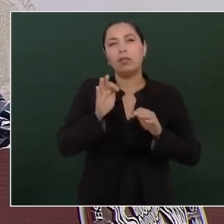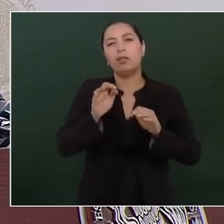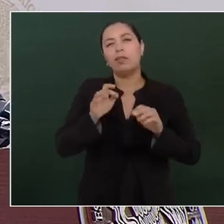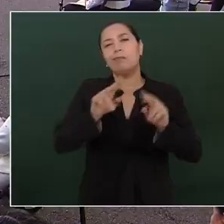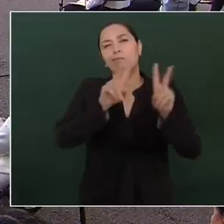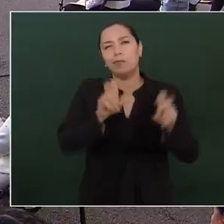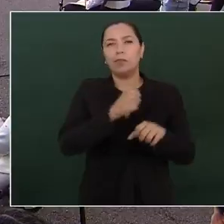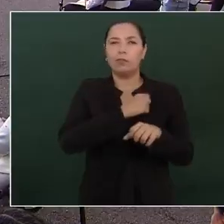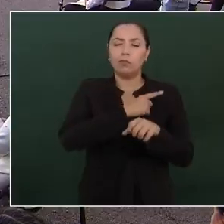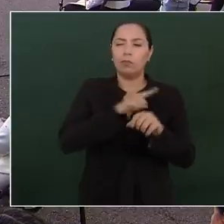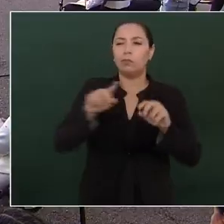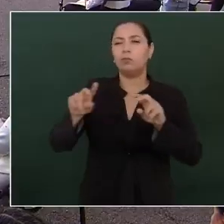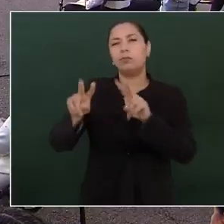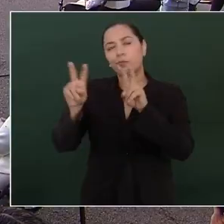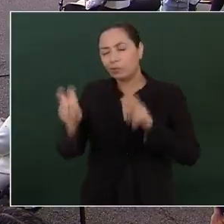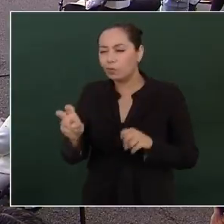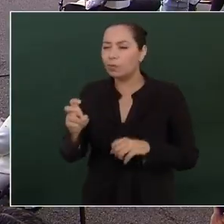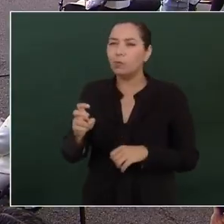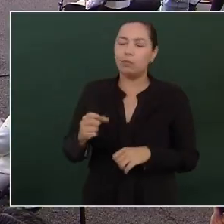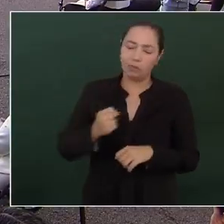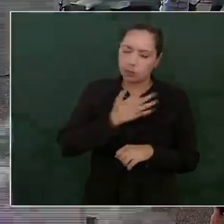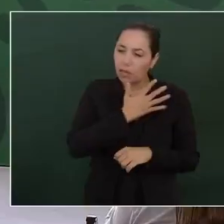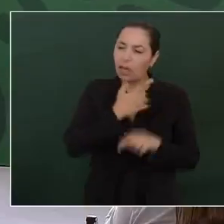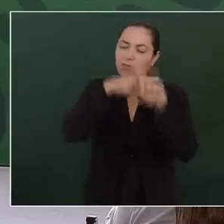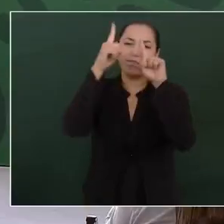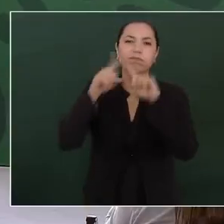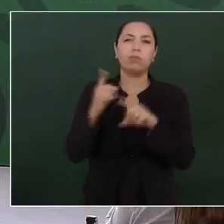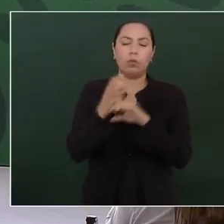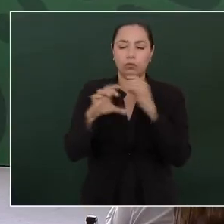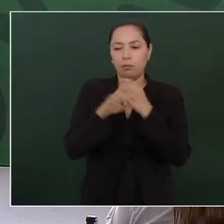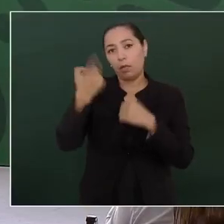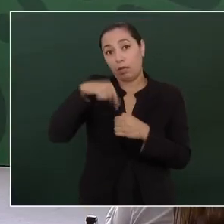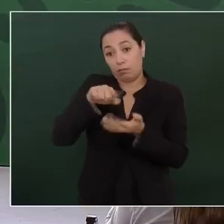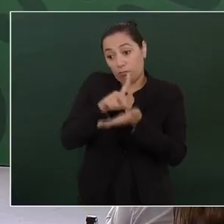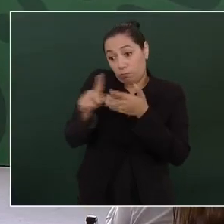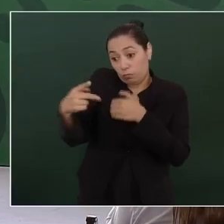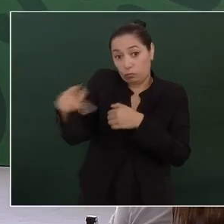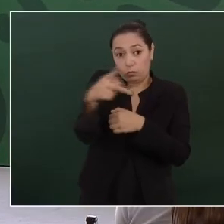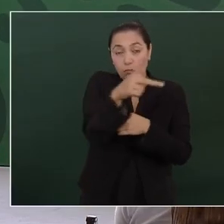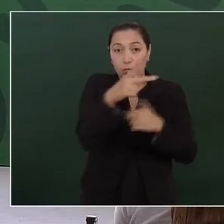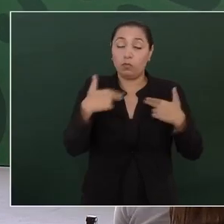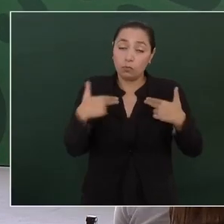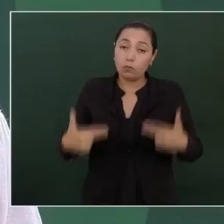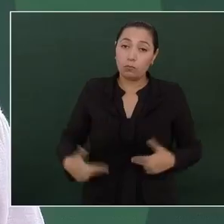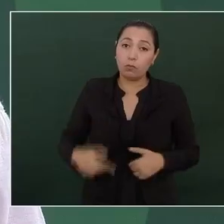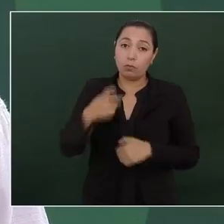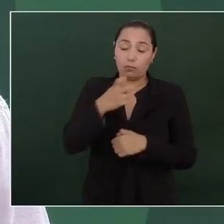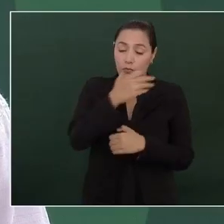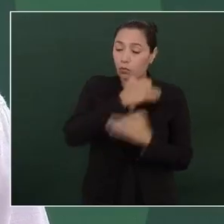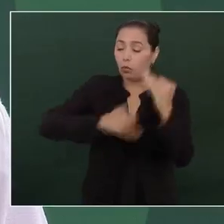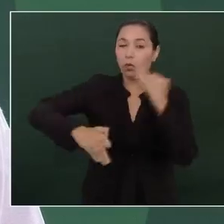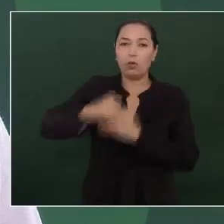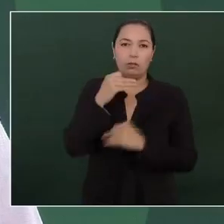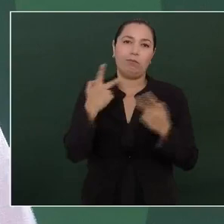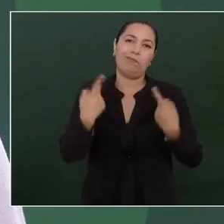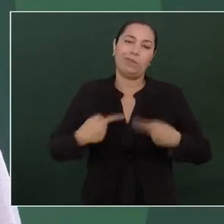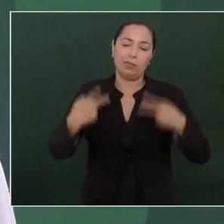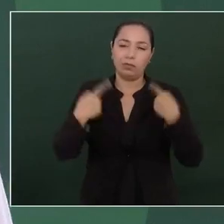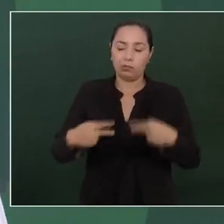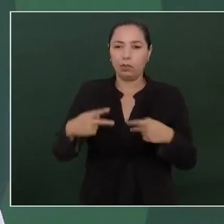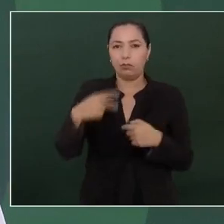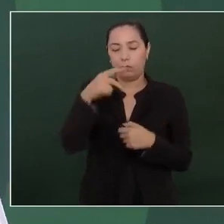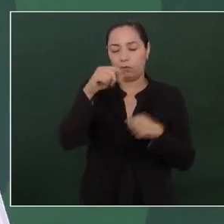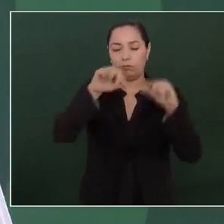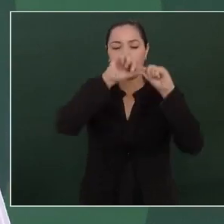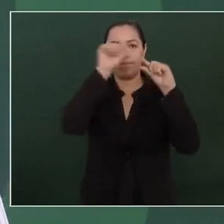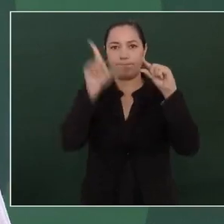de bienestar, es decir, para hacer efectivos los derechos humanos y los derechos de todos los habitantes del